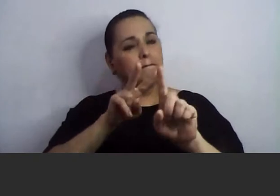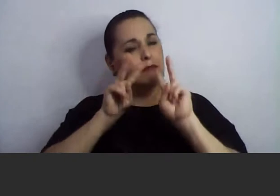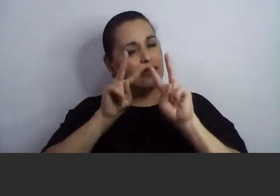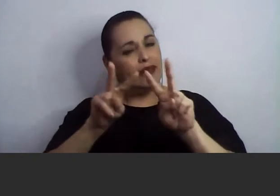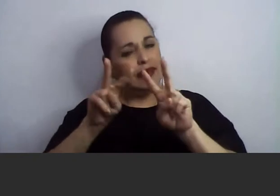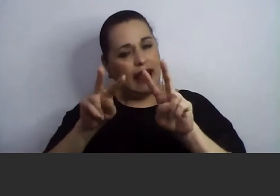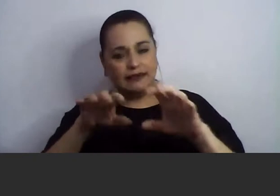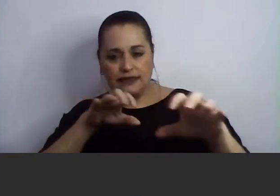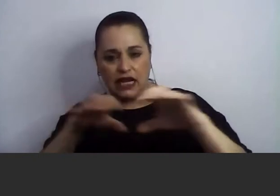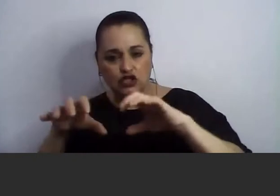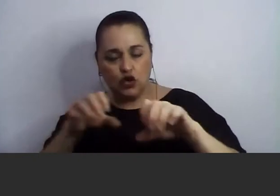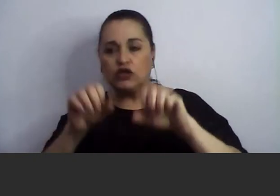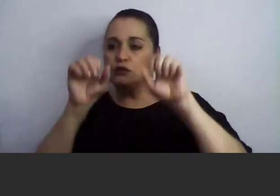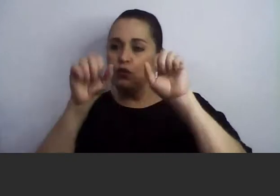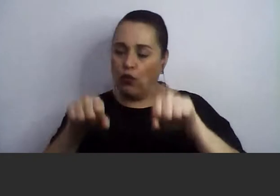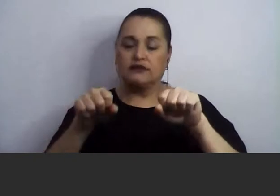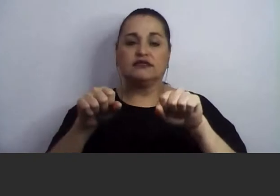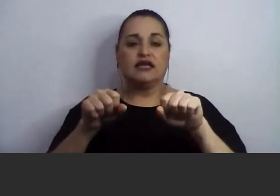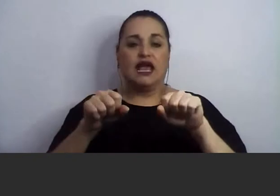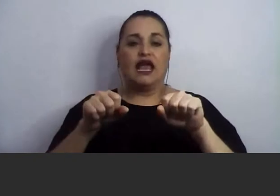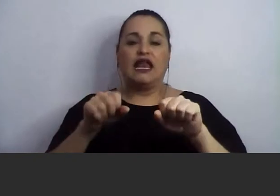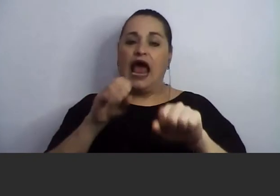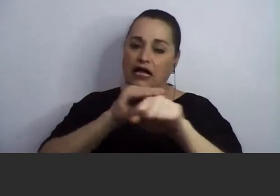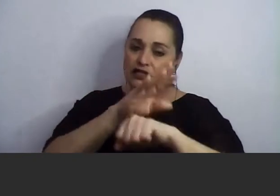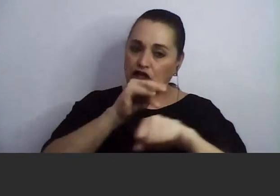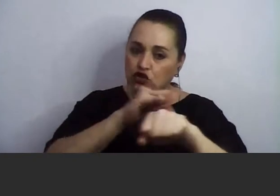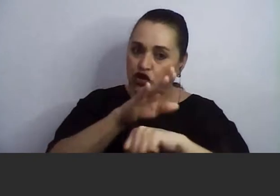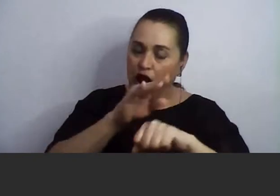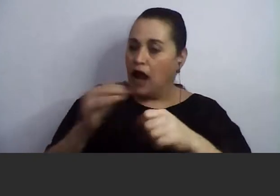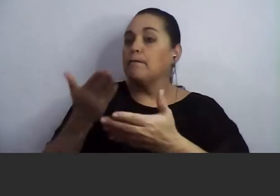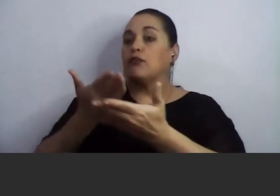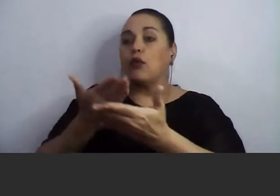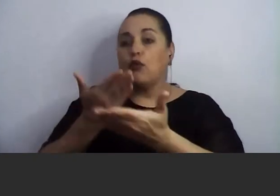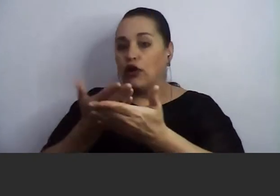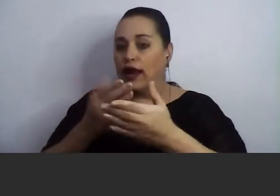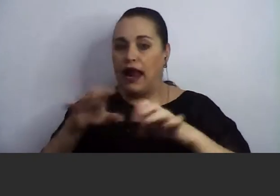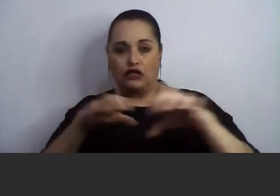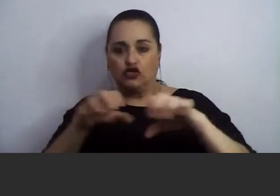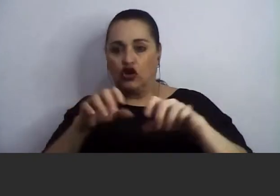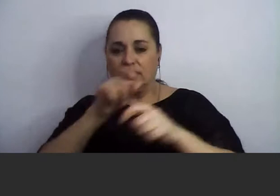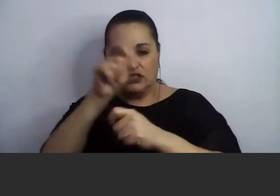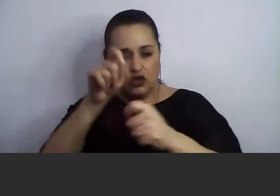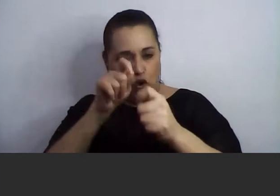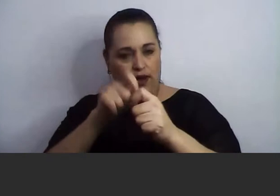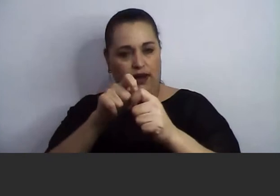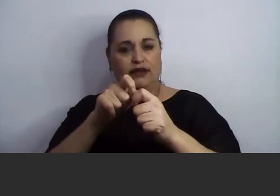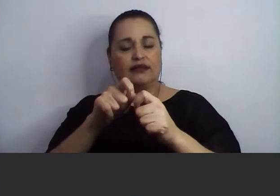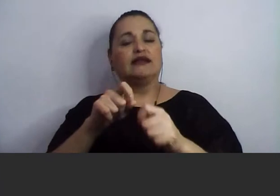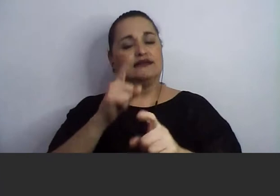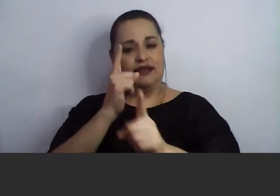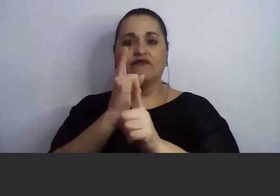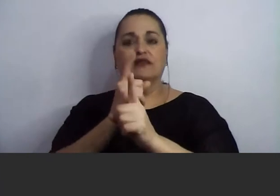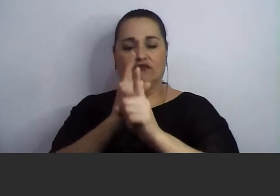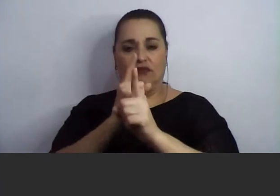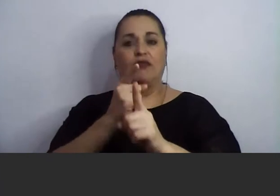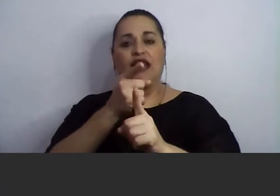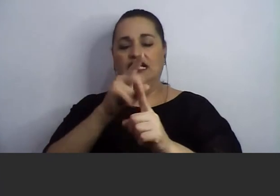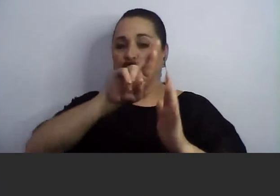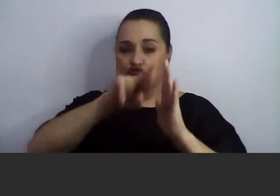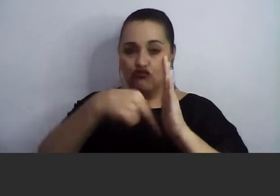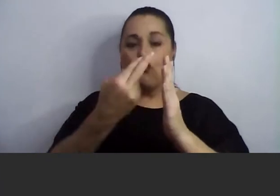acciones, como pueden ser asesorar y hasta proponer acciones concretas. Efectivamente, eso es un